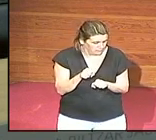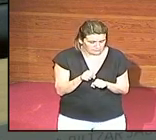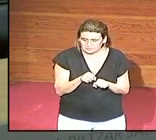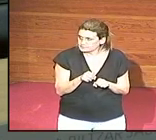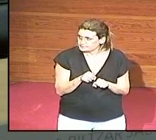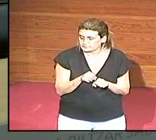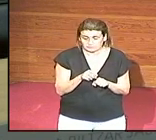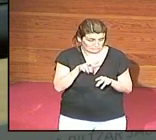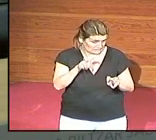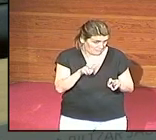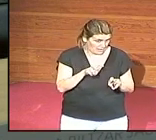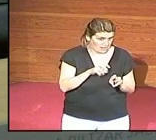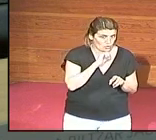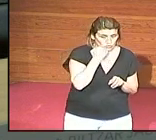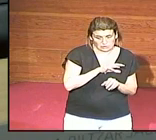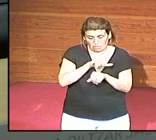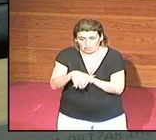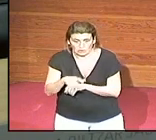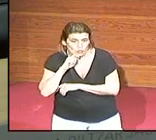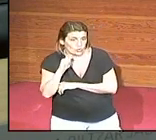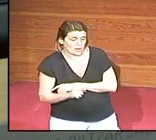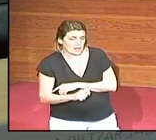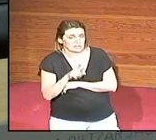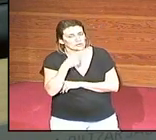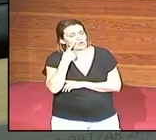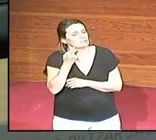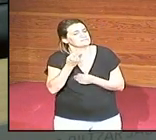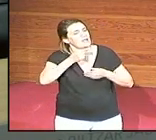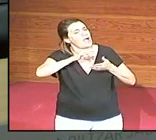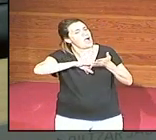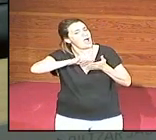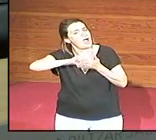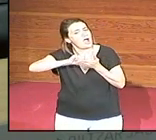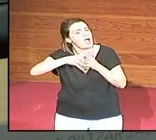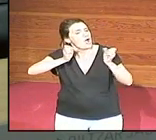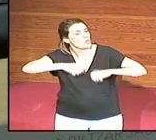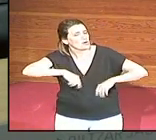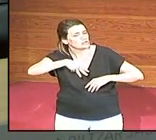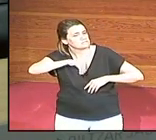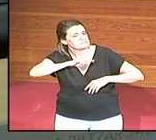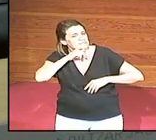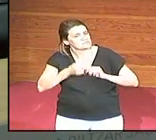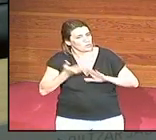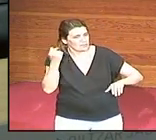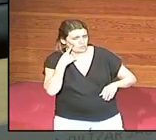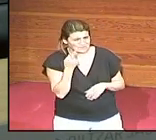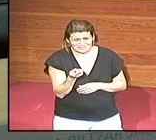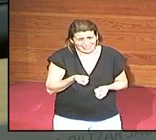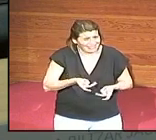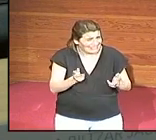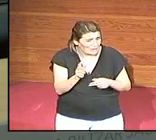sobre Ucrania es saltarse los acuerdos de Minsk. Bueno, pues no les dieron ni 24 horas de